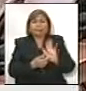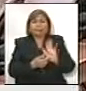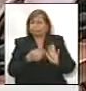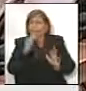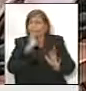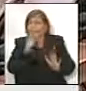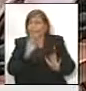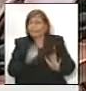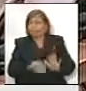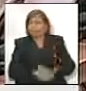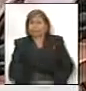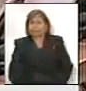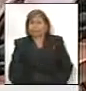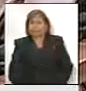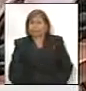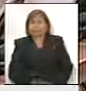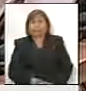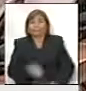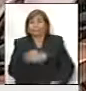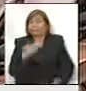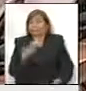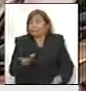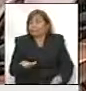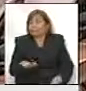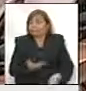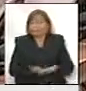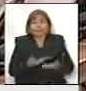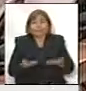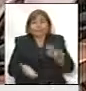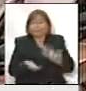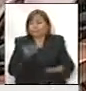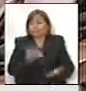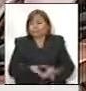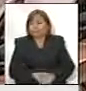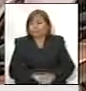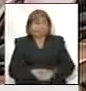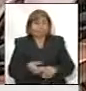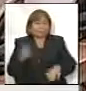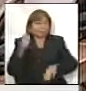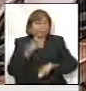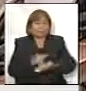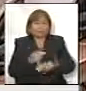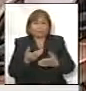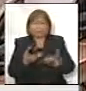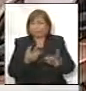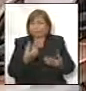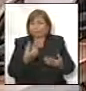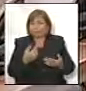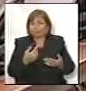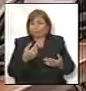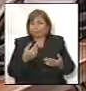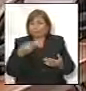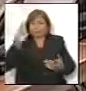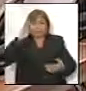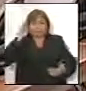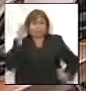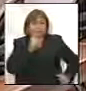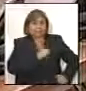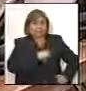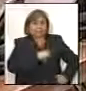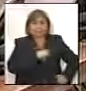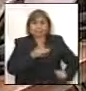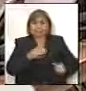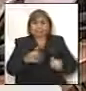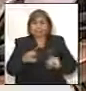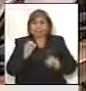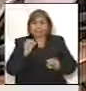jamás existe alguna denuncia en la Policía Nacional